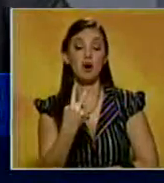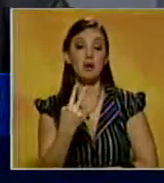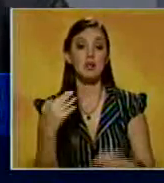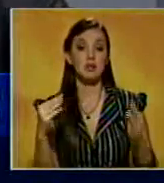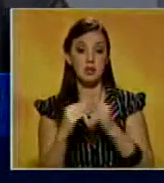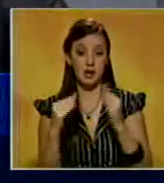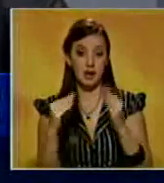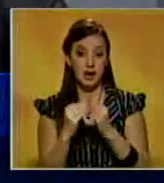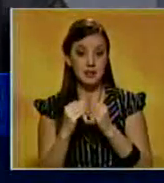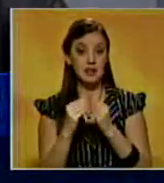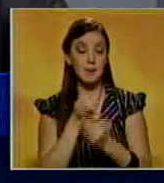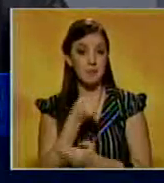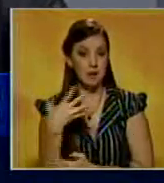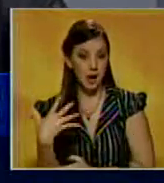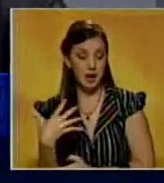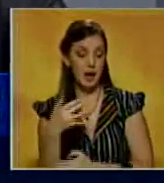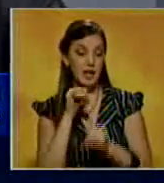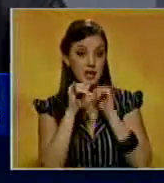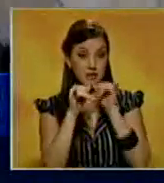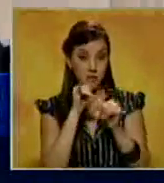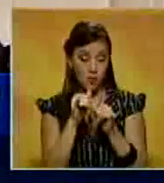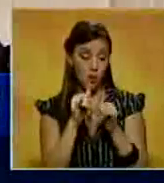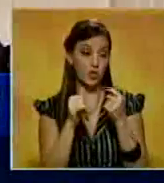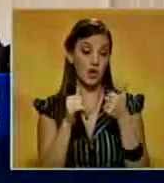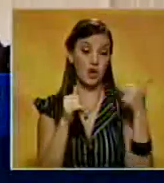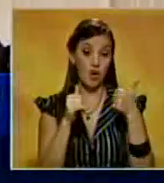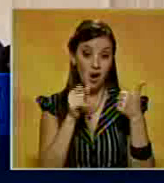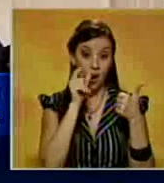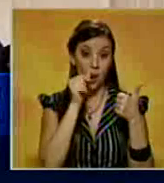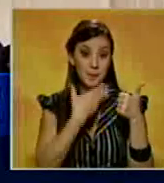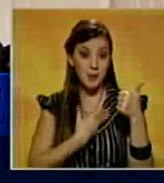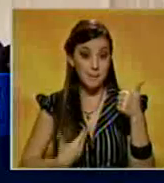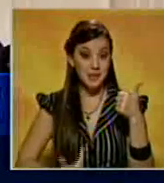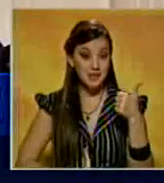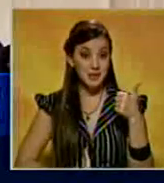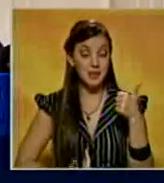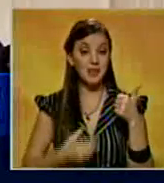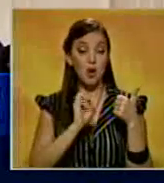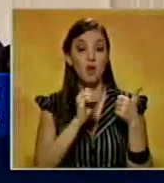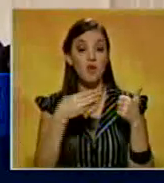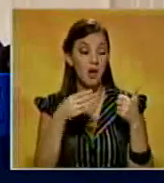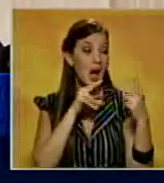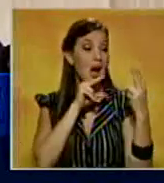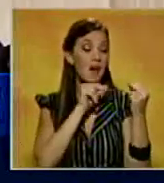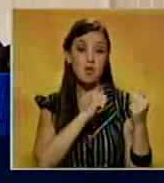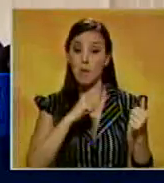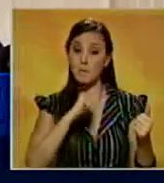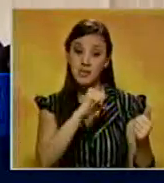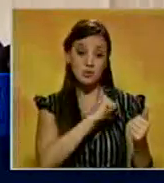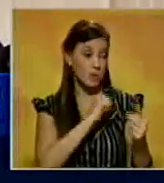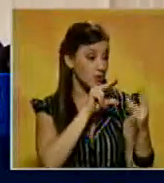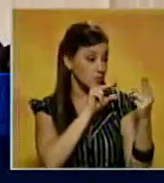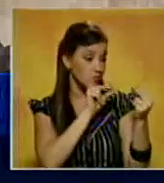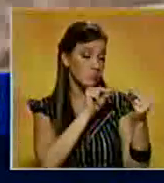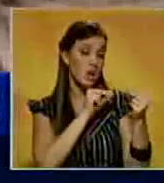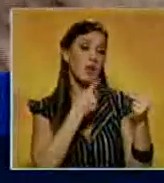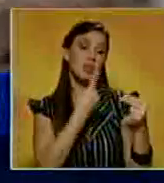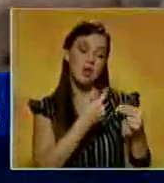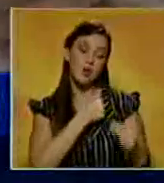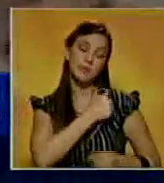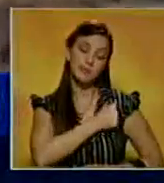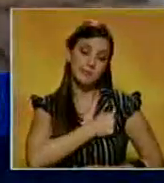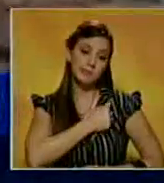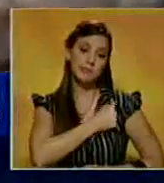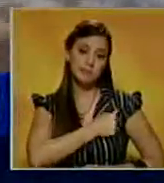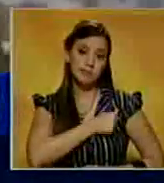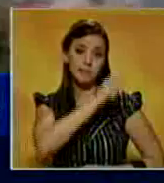Earnest, informó que el mandatario estadounidense habló telefónicamente con la presidenta de esa organización, Joanne Liu, para ofrecer sus condolencias